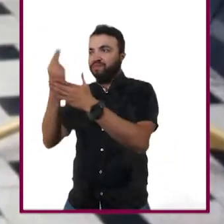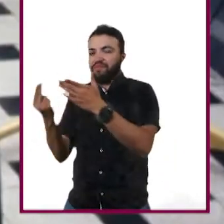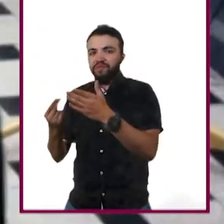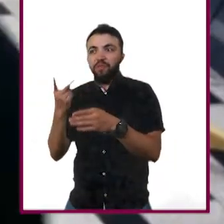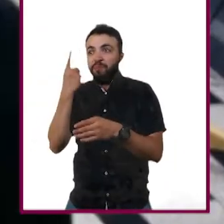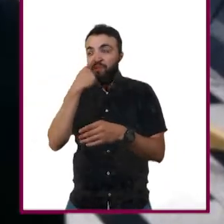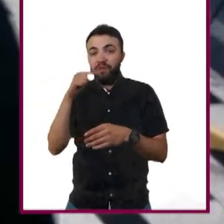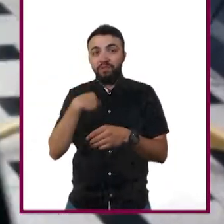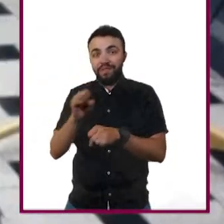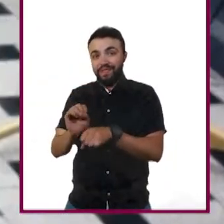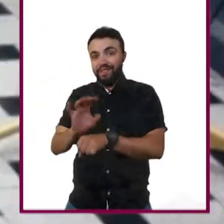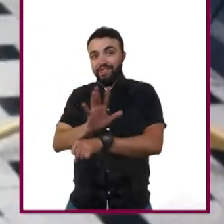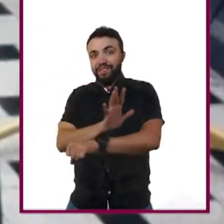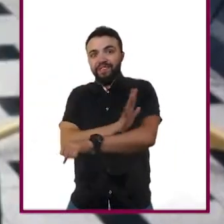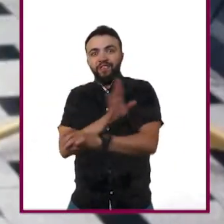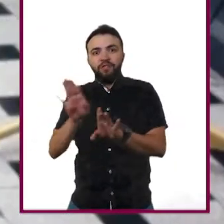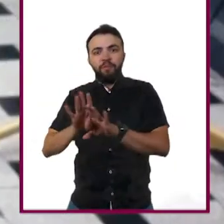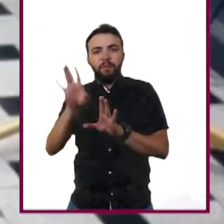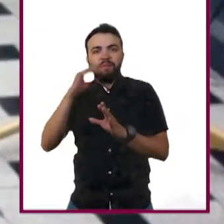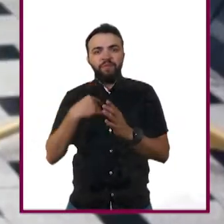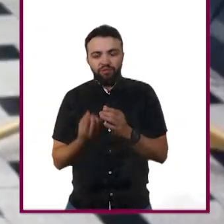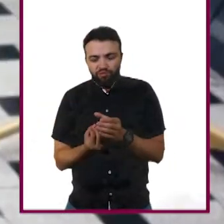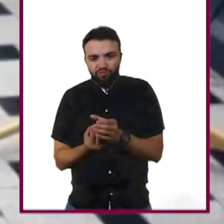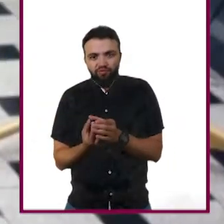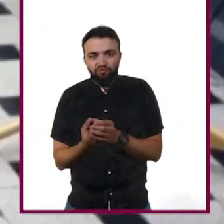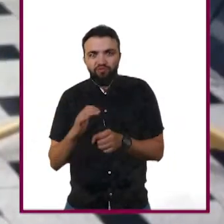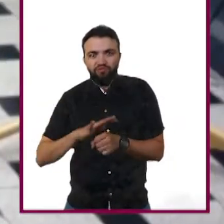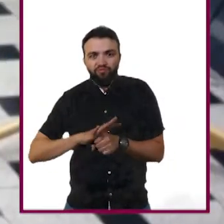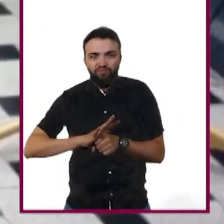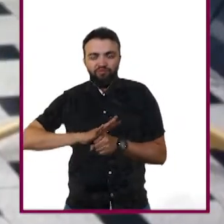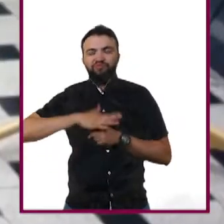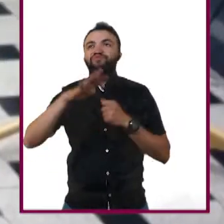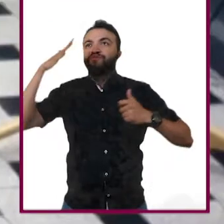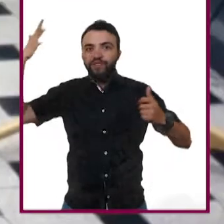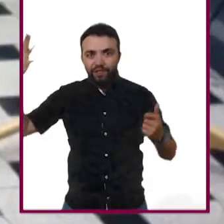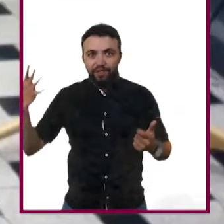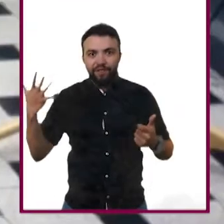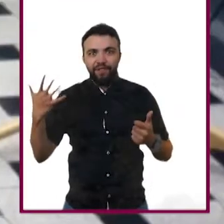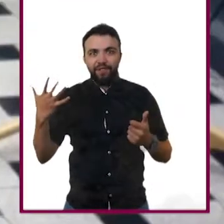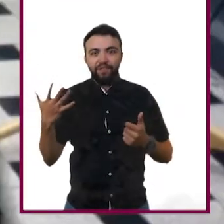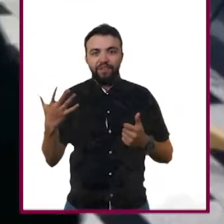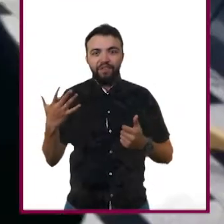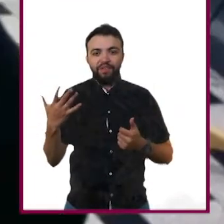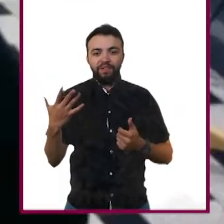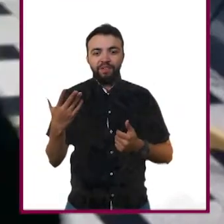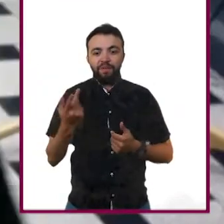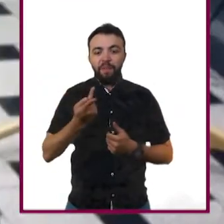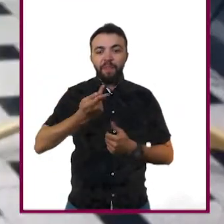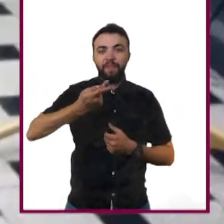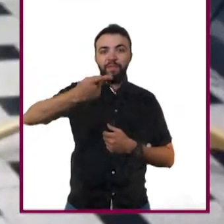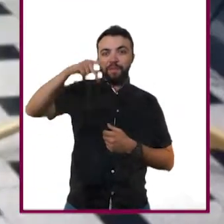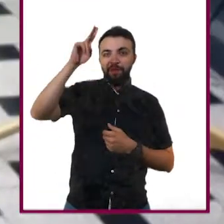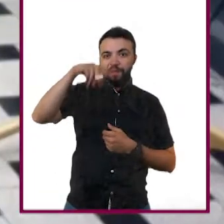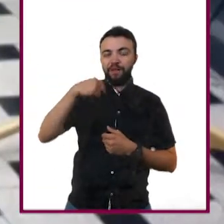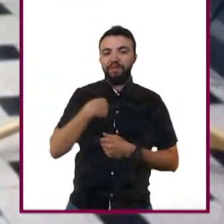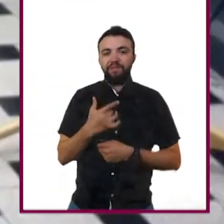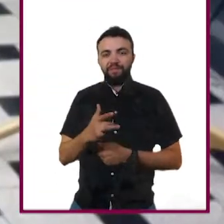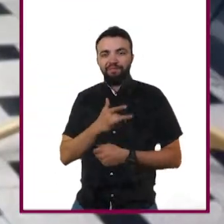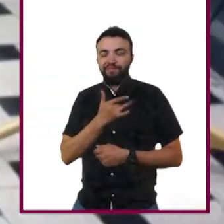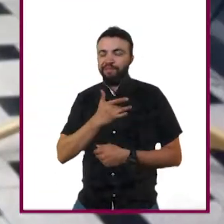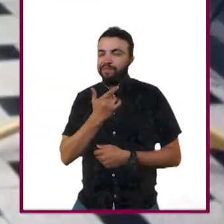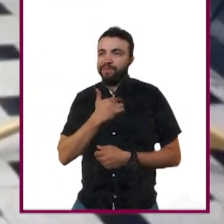una efervescencia y un tiro de dados de alguna manera, pero sentido desde acá, ¿no?